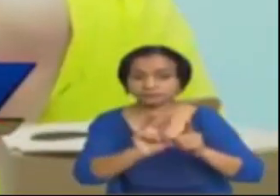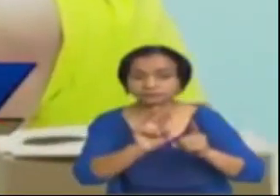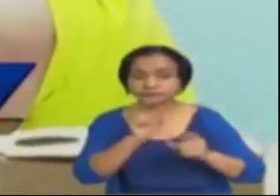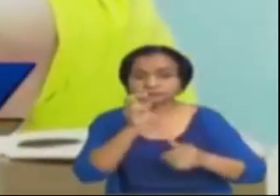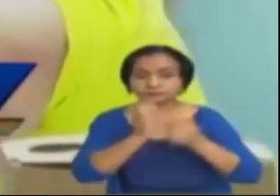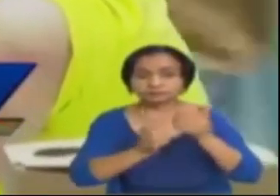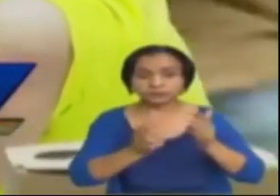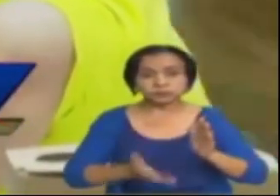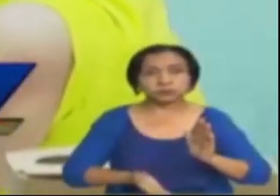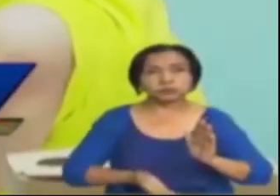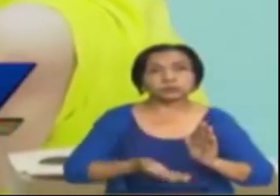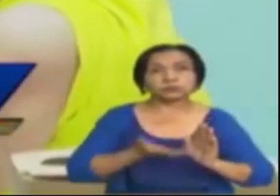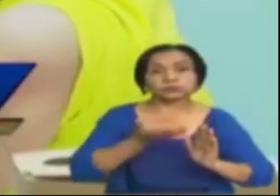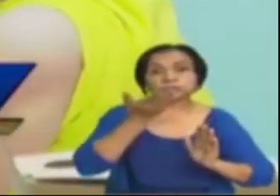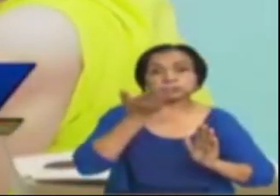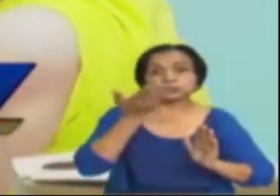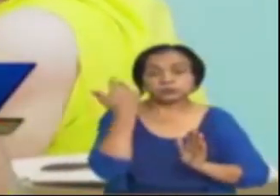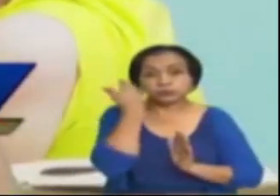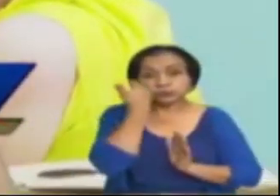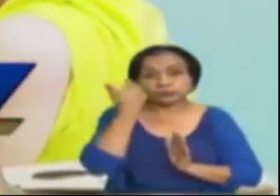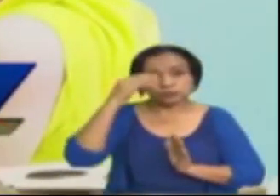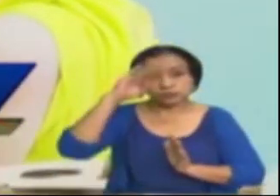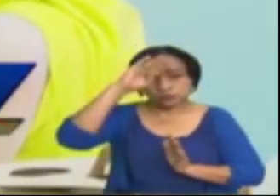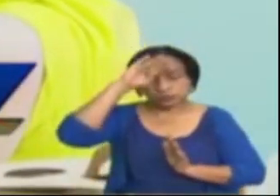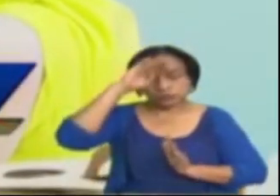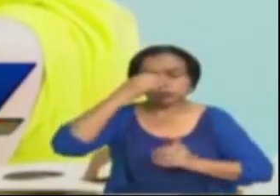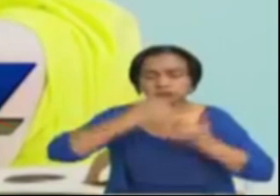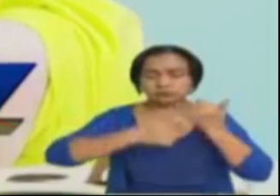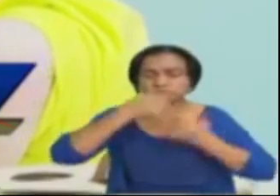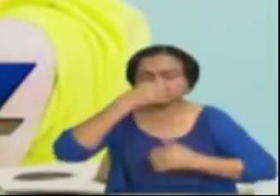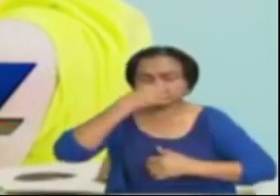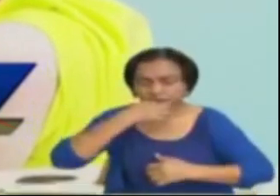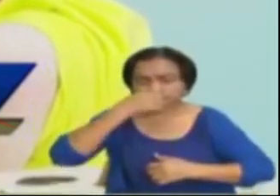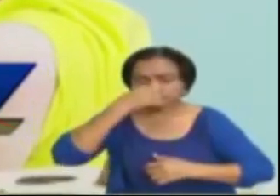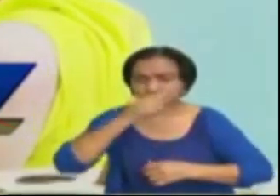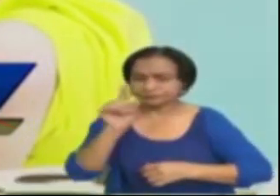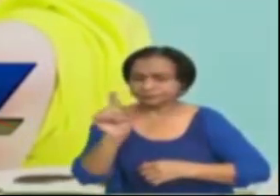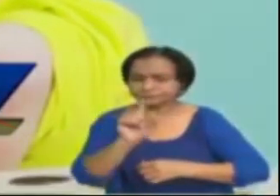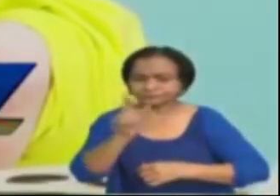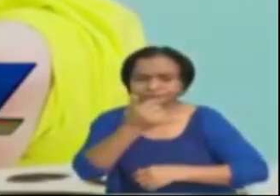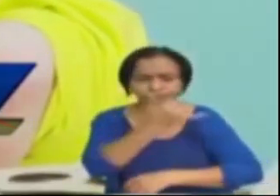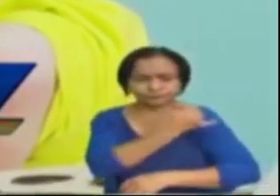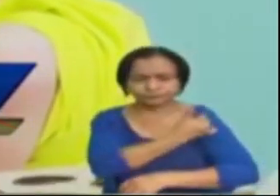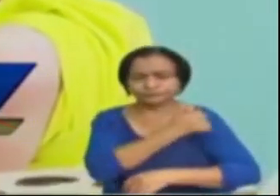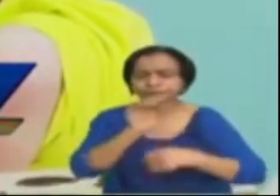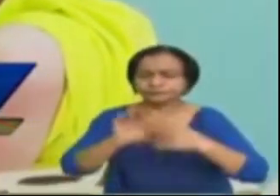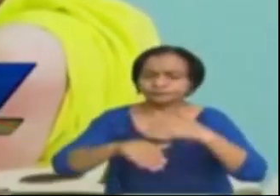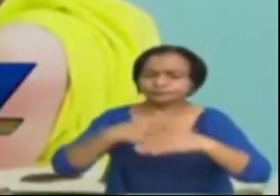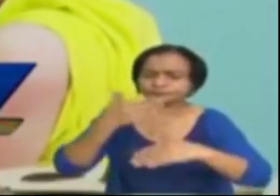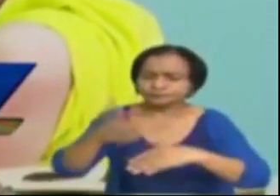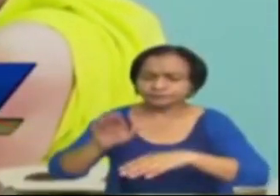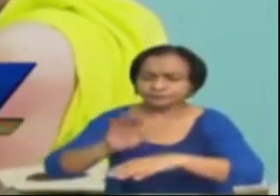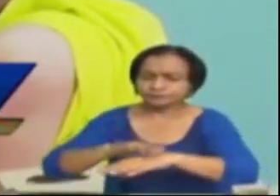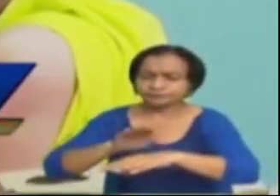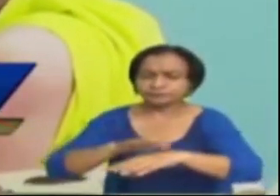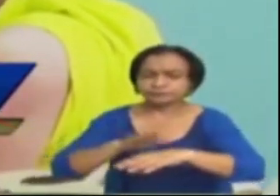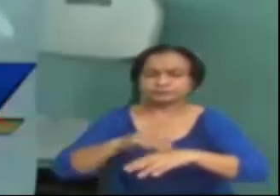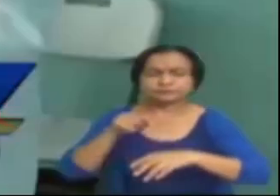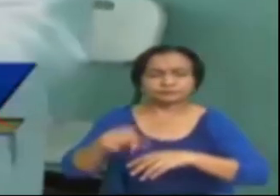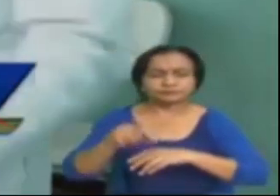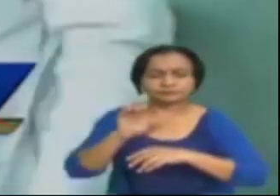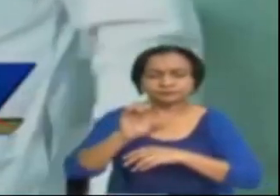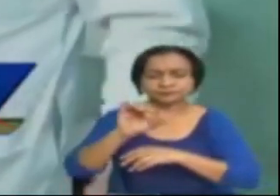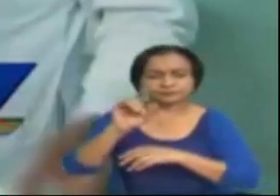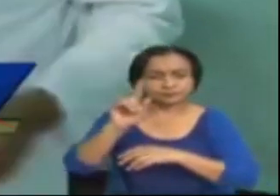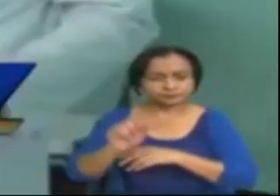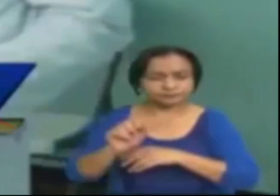las coberturas actuales de la vacuna no han alcanzado incluso la cuarta parte de la población en la región asimismo indicó que para